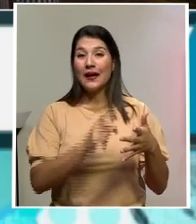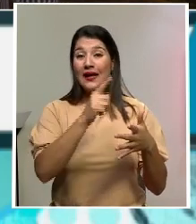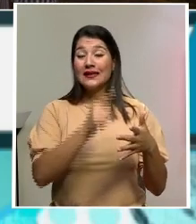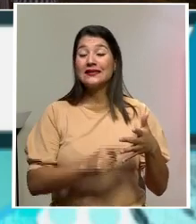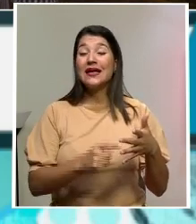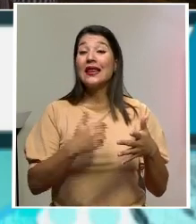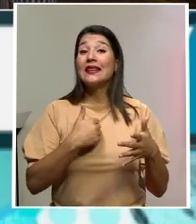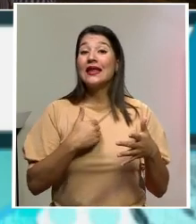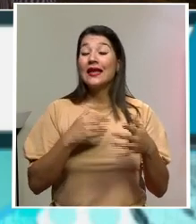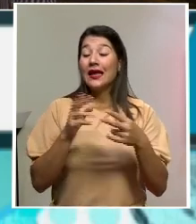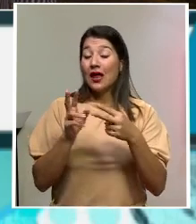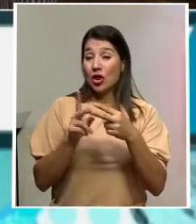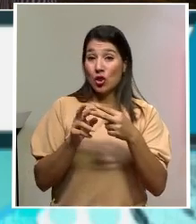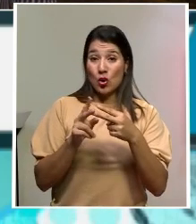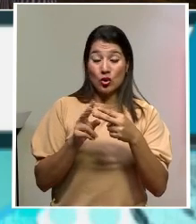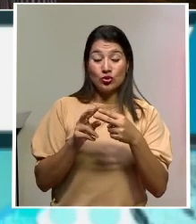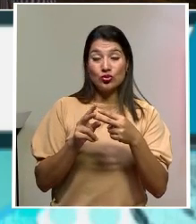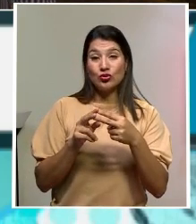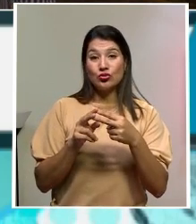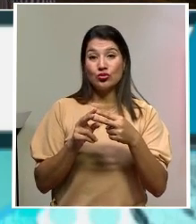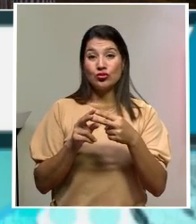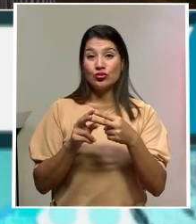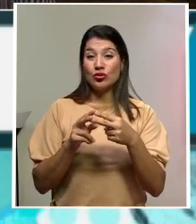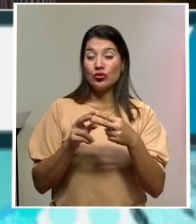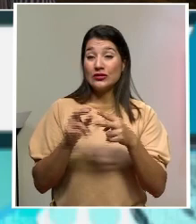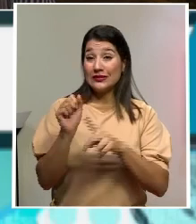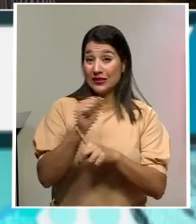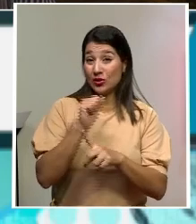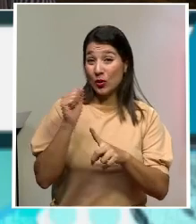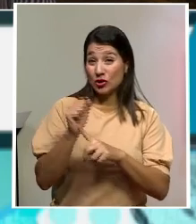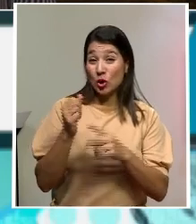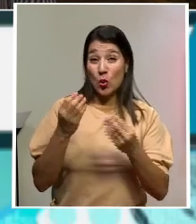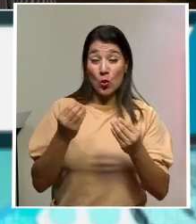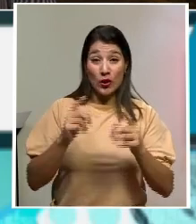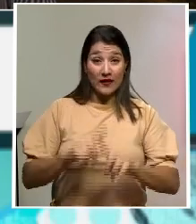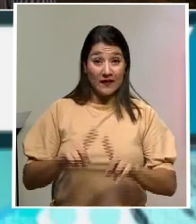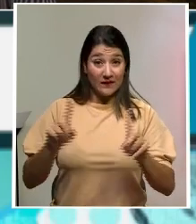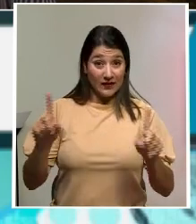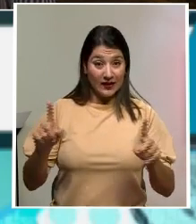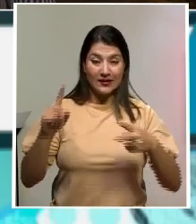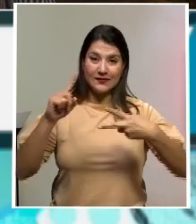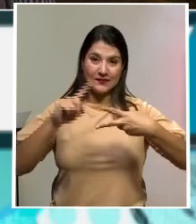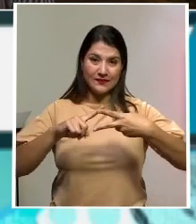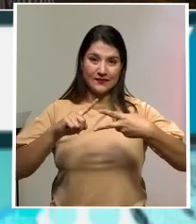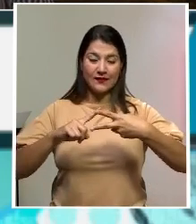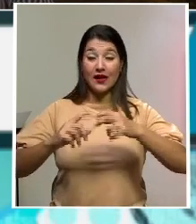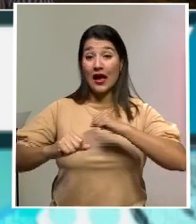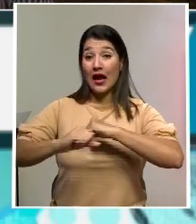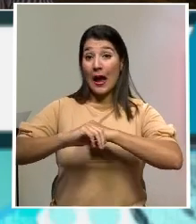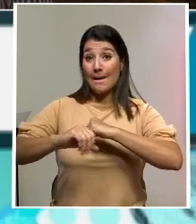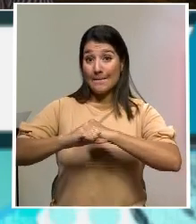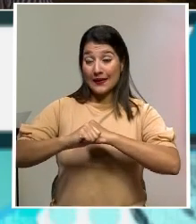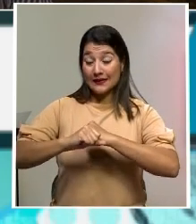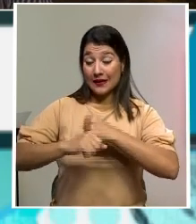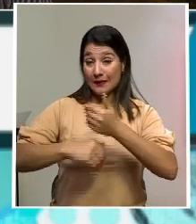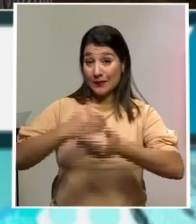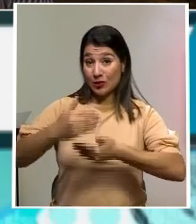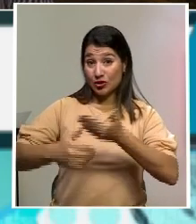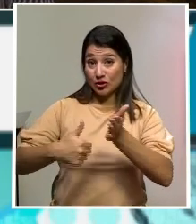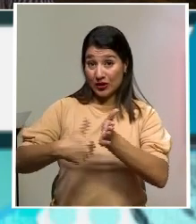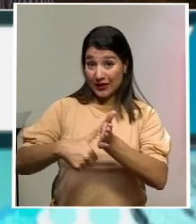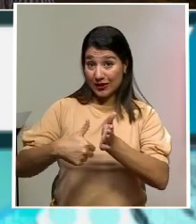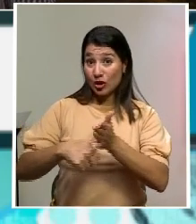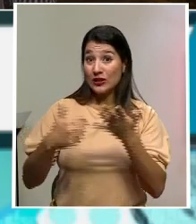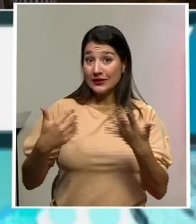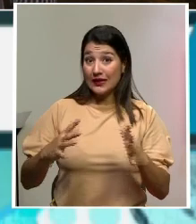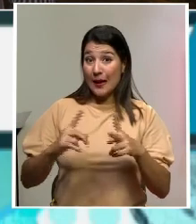dos factores muy volátiles. Por un lado, una campaña electoral que ya está jugando en el